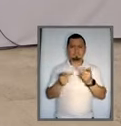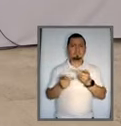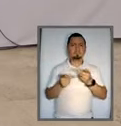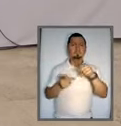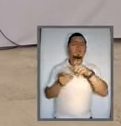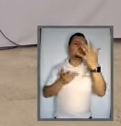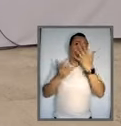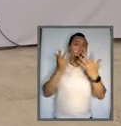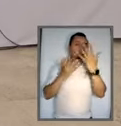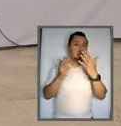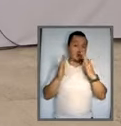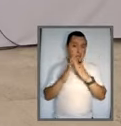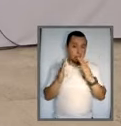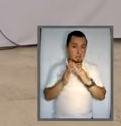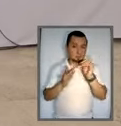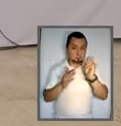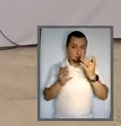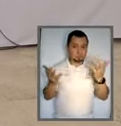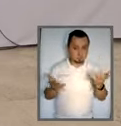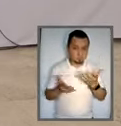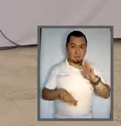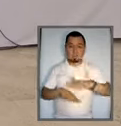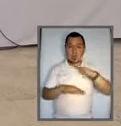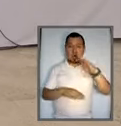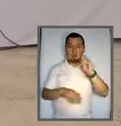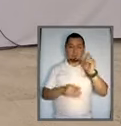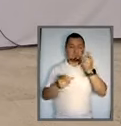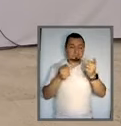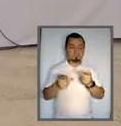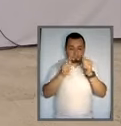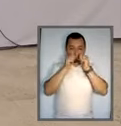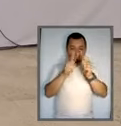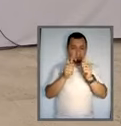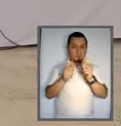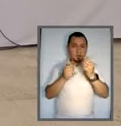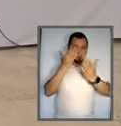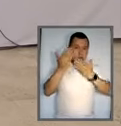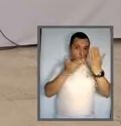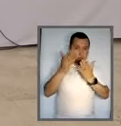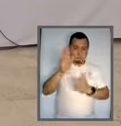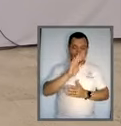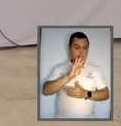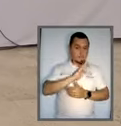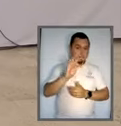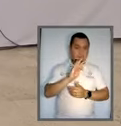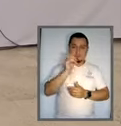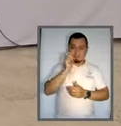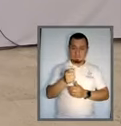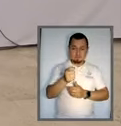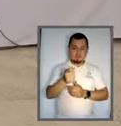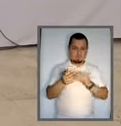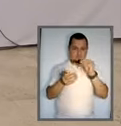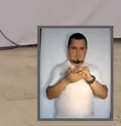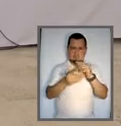distraen ahora en la casa, la distracción es mucho mayor y menos tiempo dedicado a los estudios? Y bueno, sobre esta